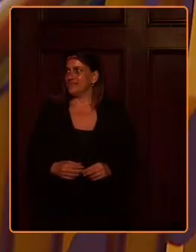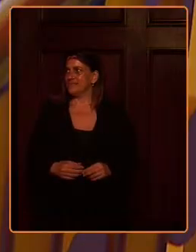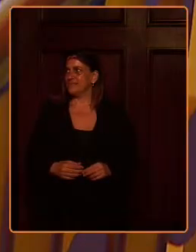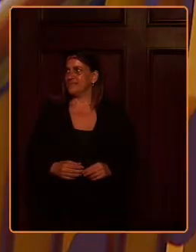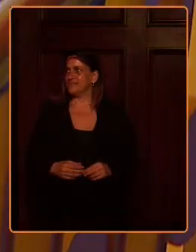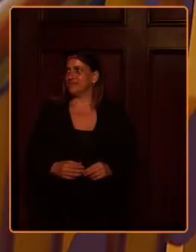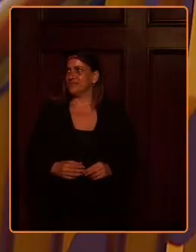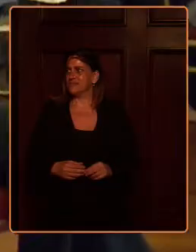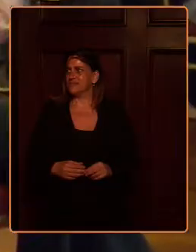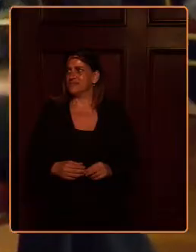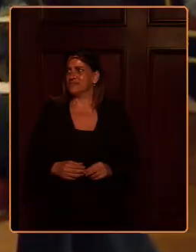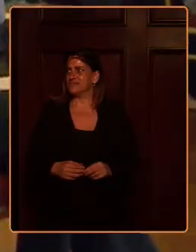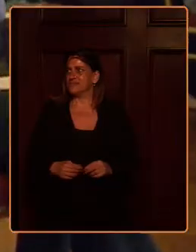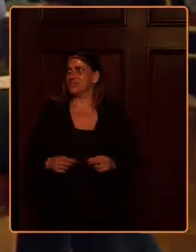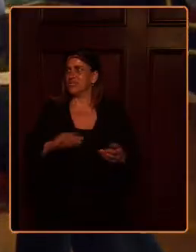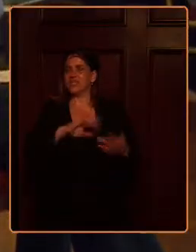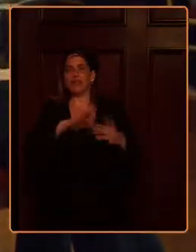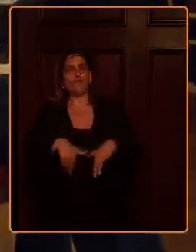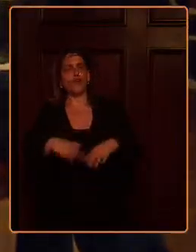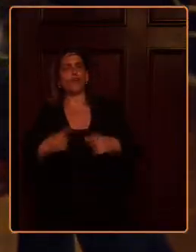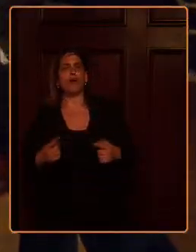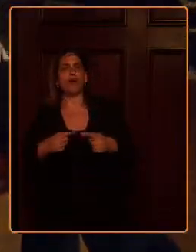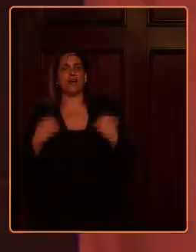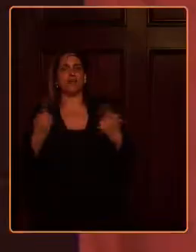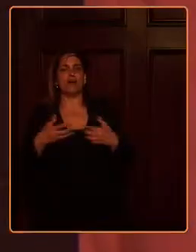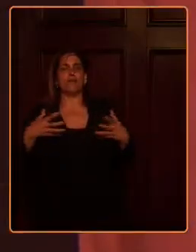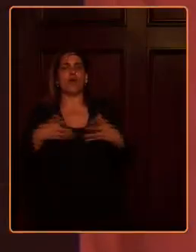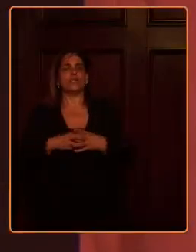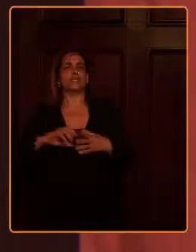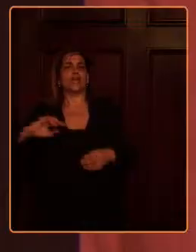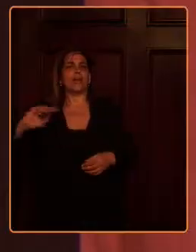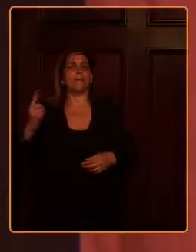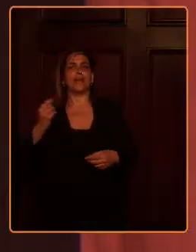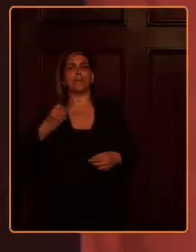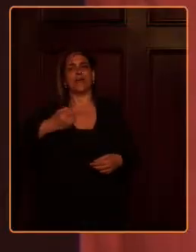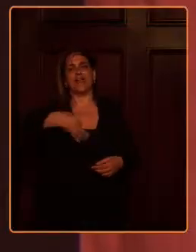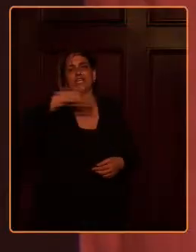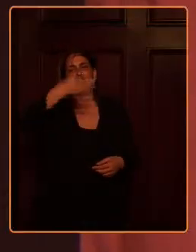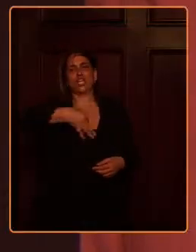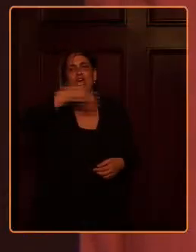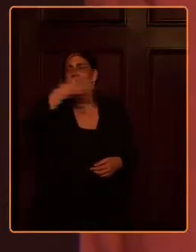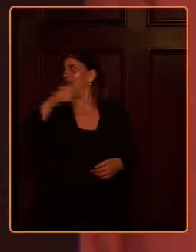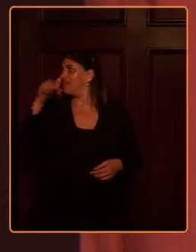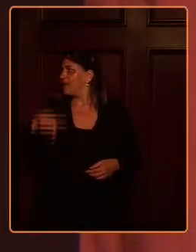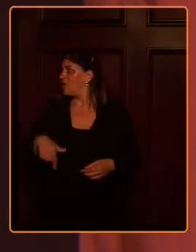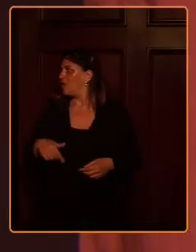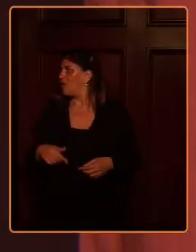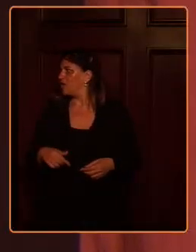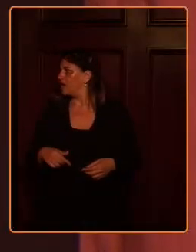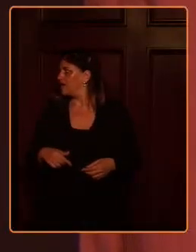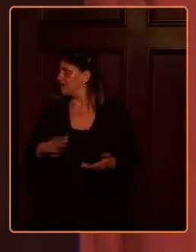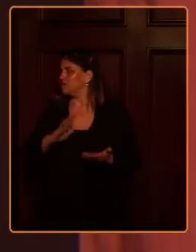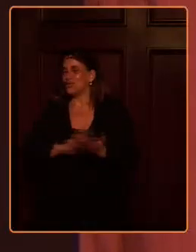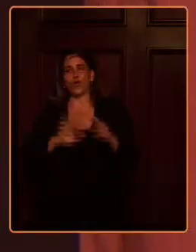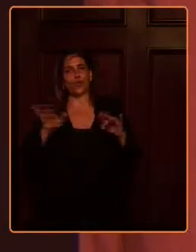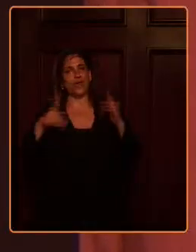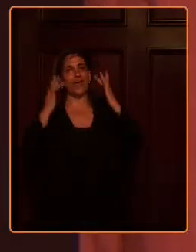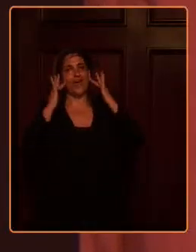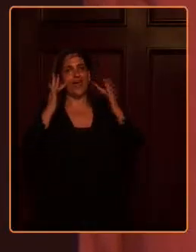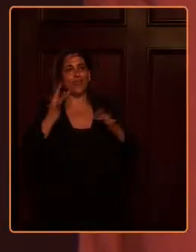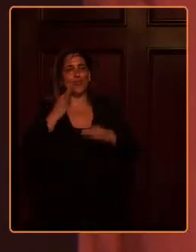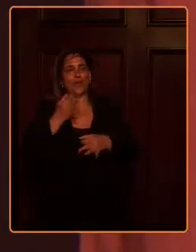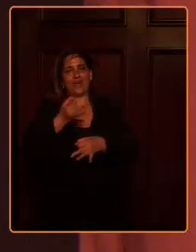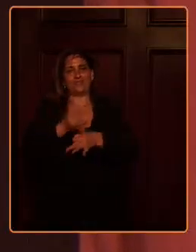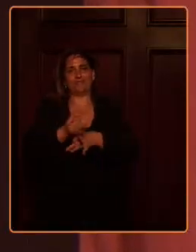Bueno, de esta manera vamos a, con calidez, recibir a la primera charla de hoy y que va a tener que ver con educar en la era